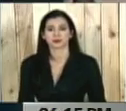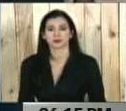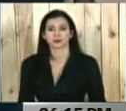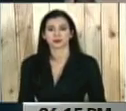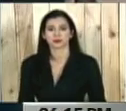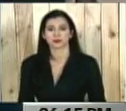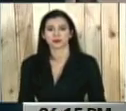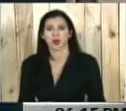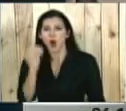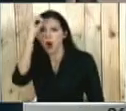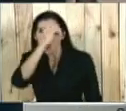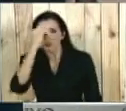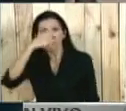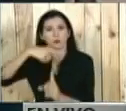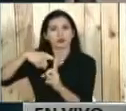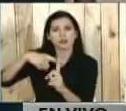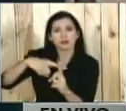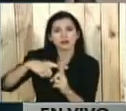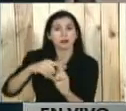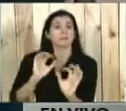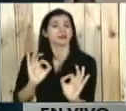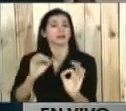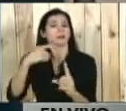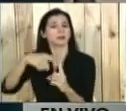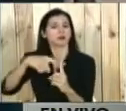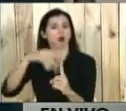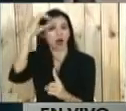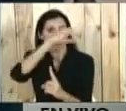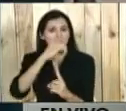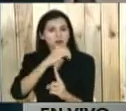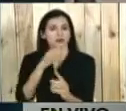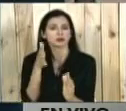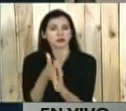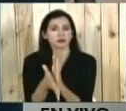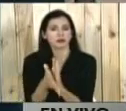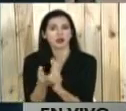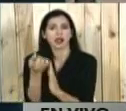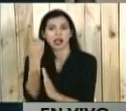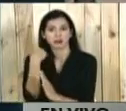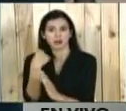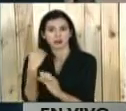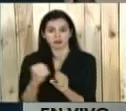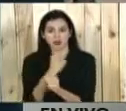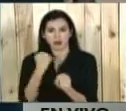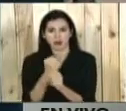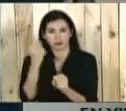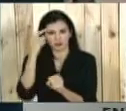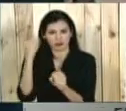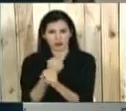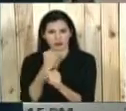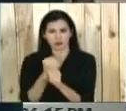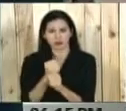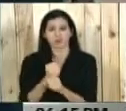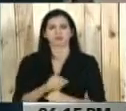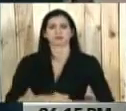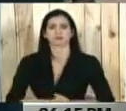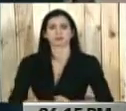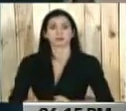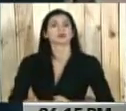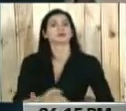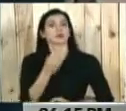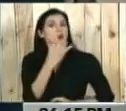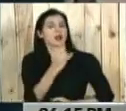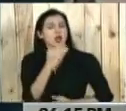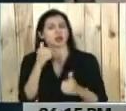Las impresiones positivas en lo fundamental de lo que fue la jornada de ayer. Ya de por sí es una gran